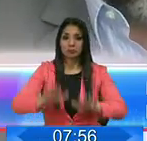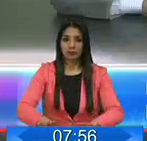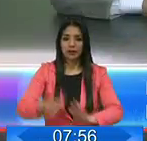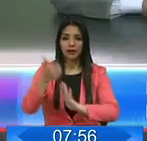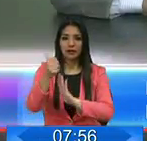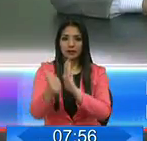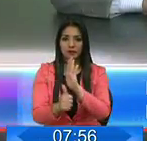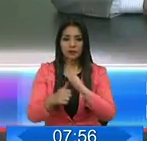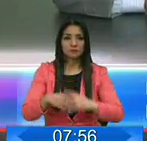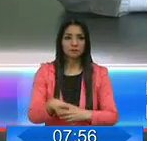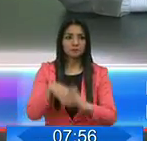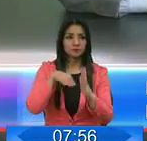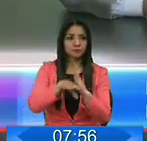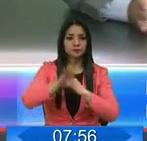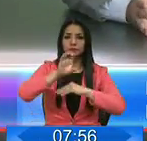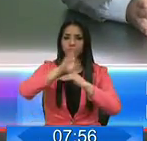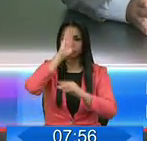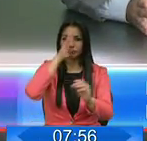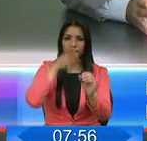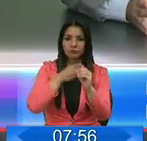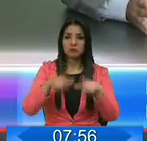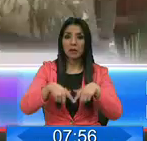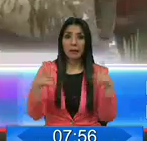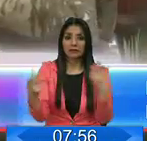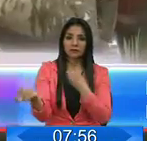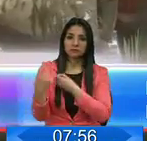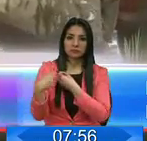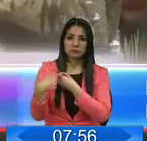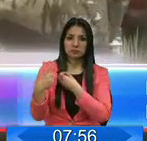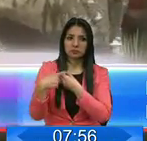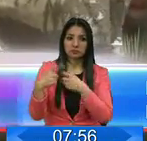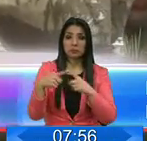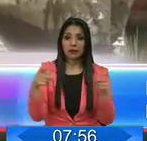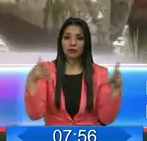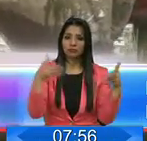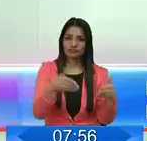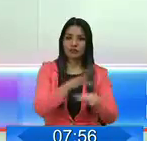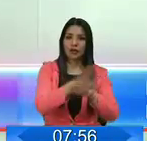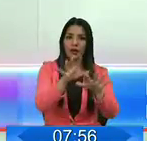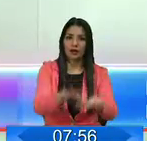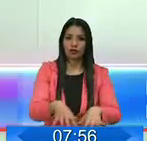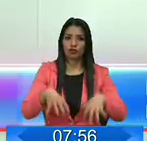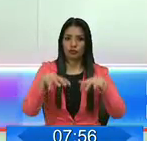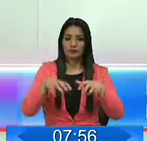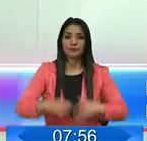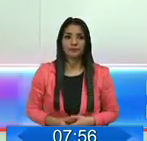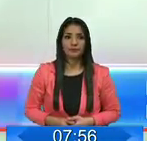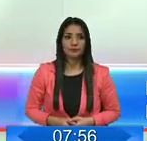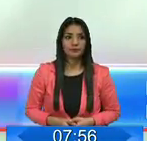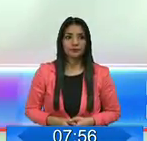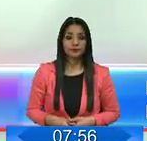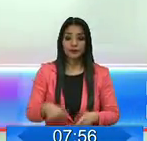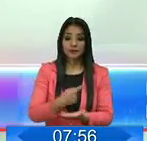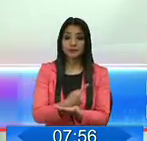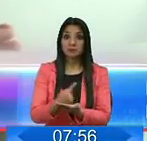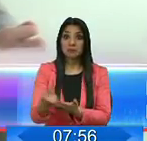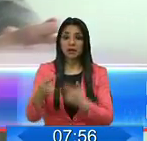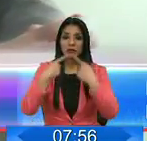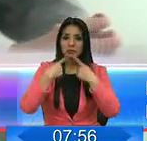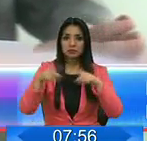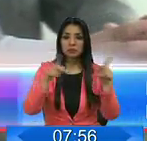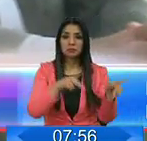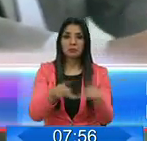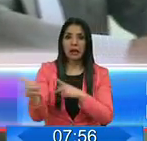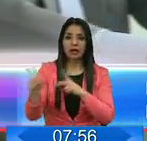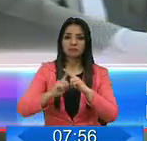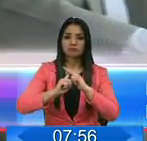Ban Ecuador está encaminado a ampliar su cartera de clientes sin descuidar al agro. Se informa además que esta misma semana será anunciado un plan de entrega de